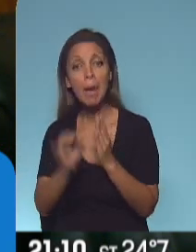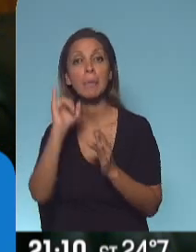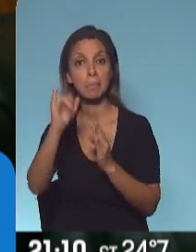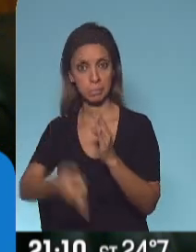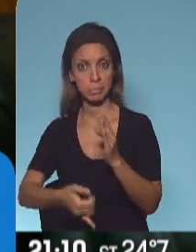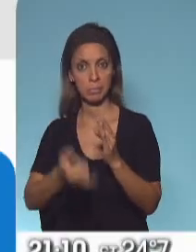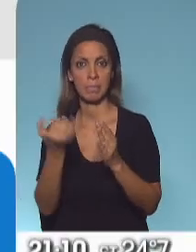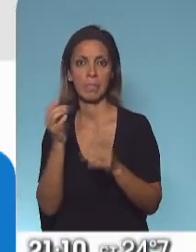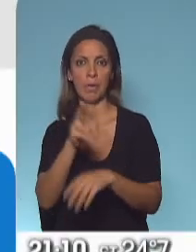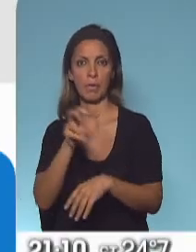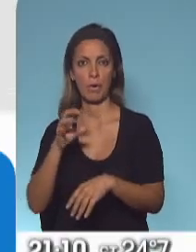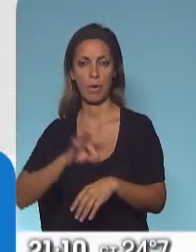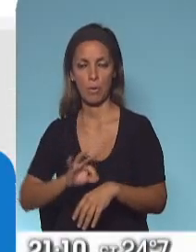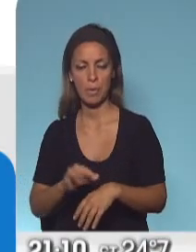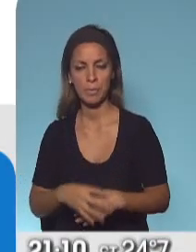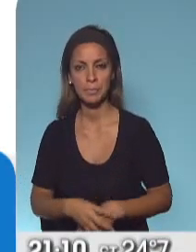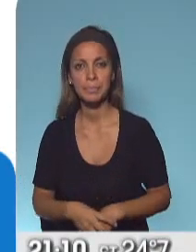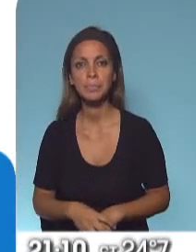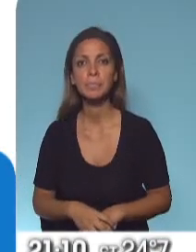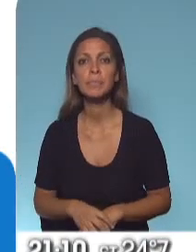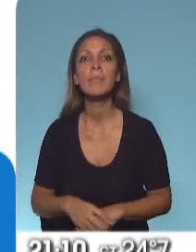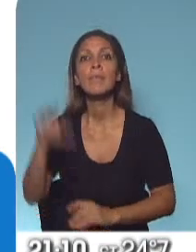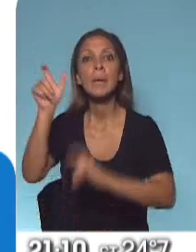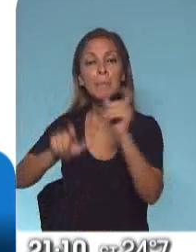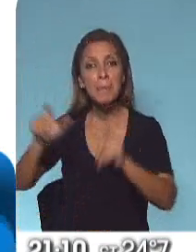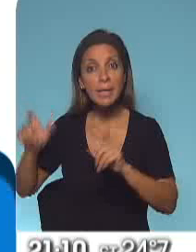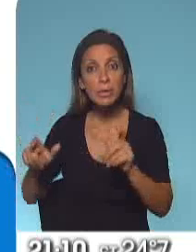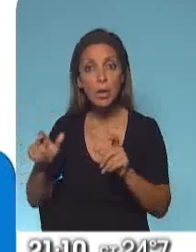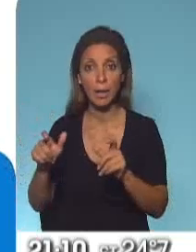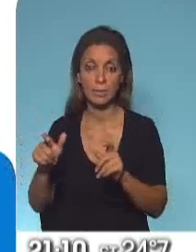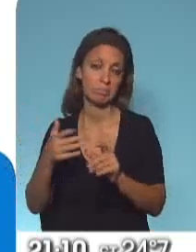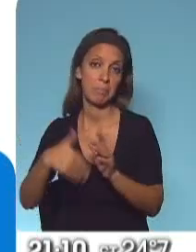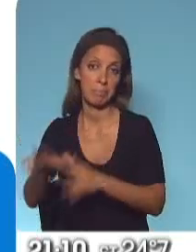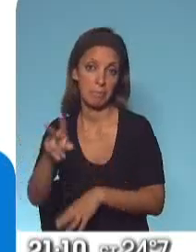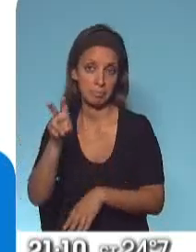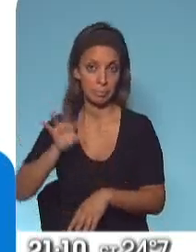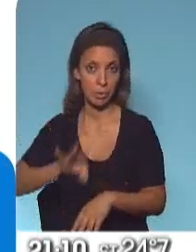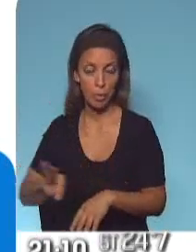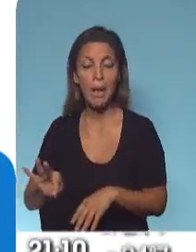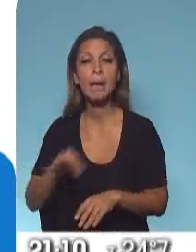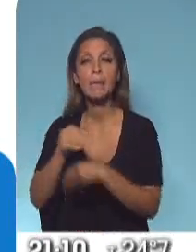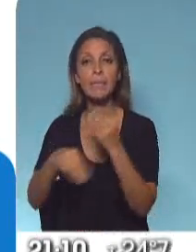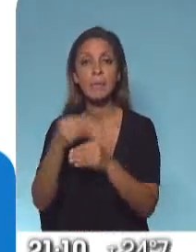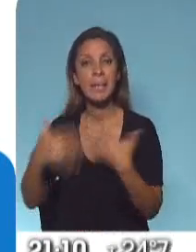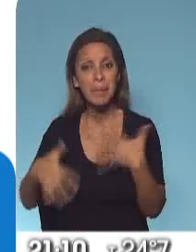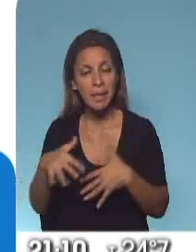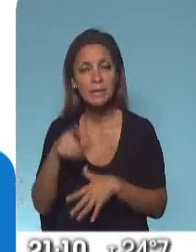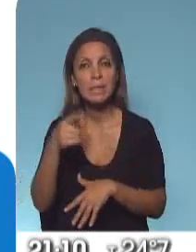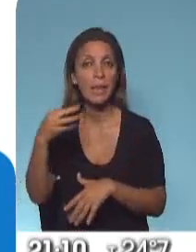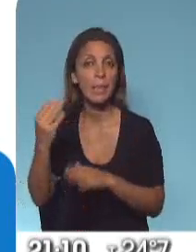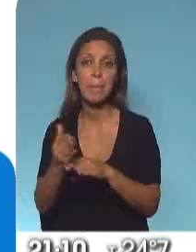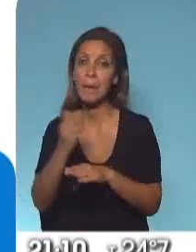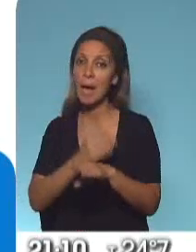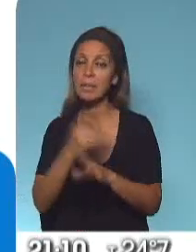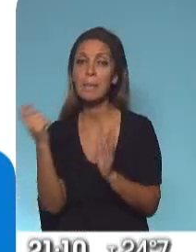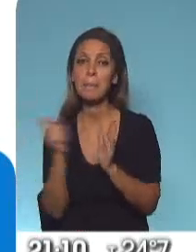efectivamente accederán a ese beneficio. Todos los que vayan a recibir el ingreso familiar de emergencia deben inscribirse en la